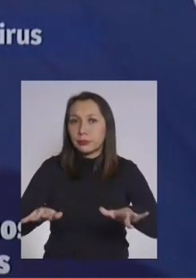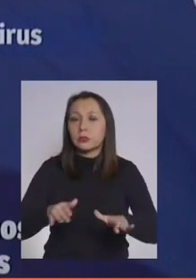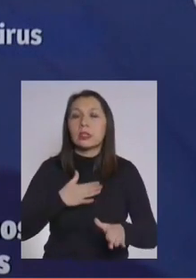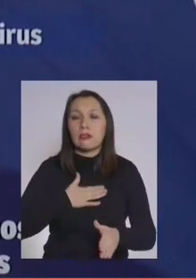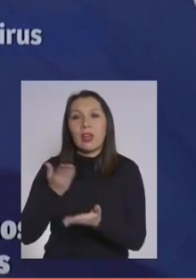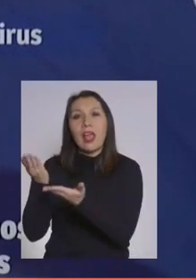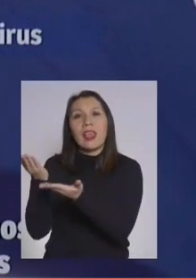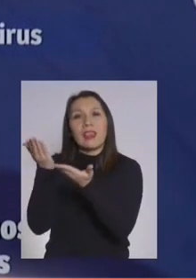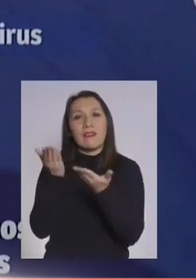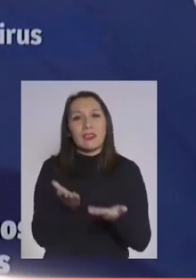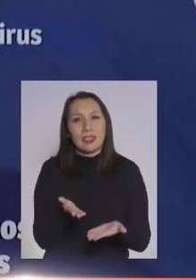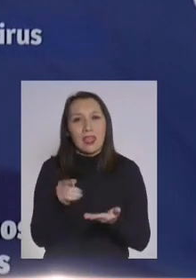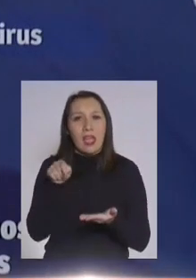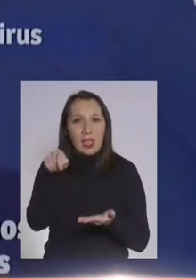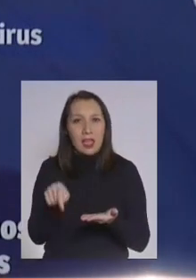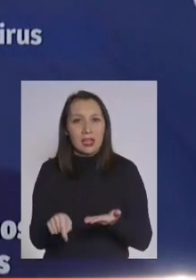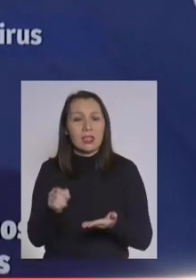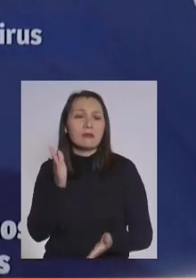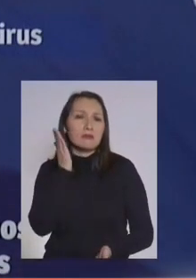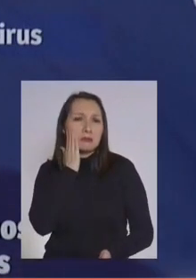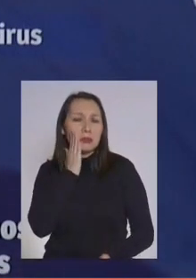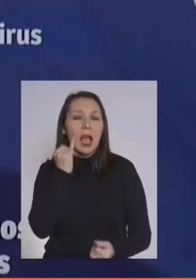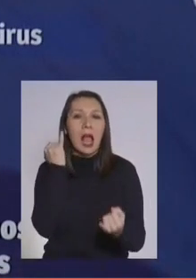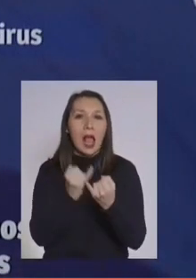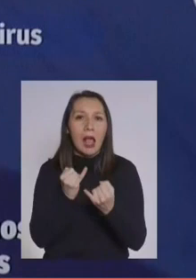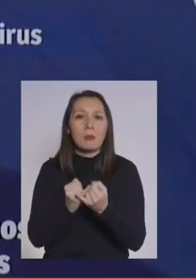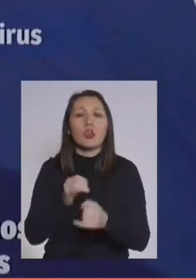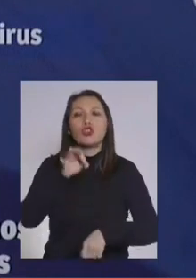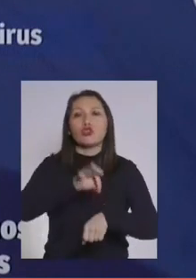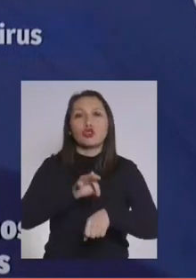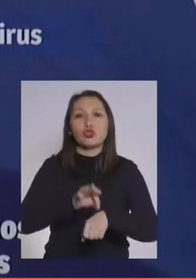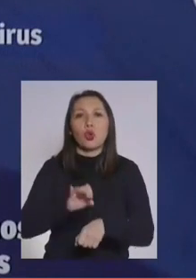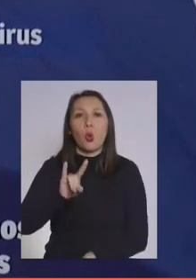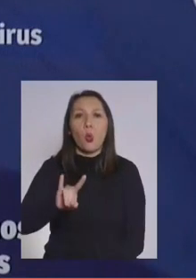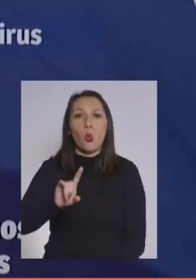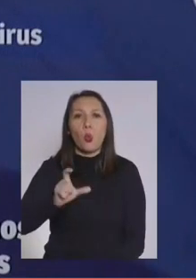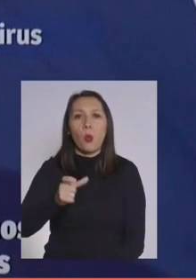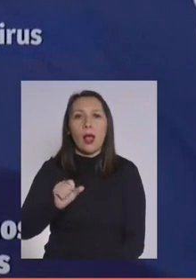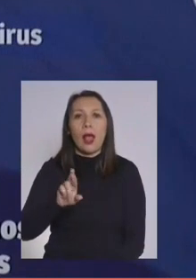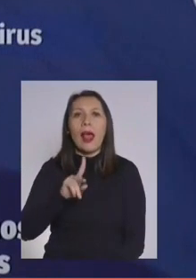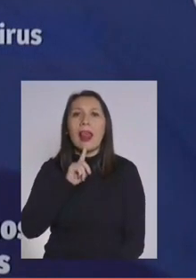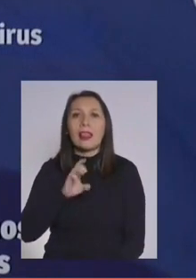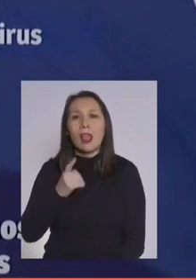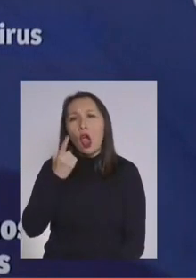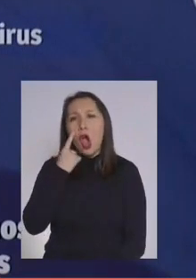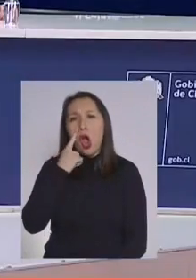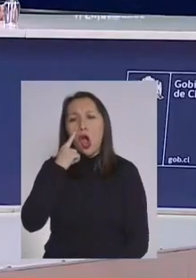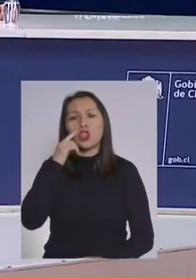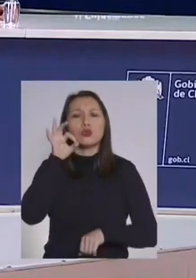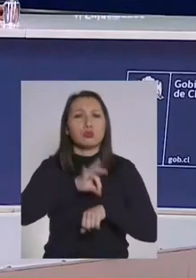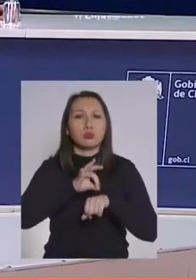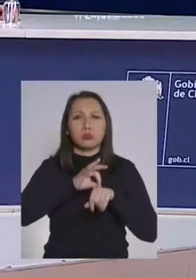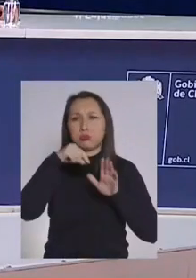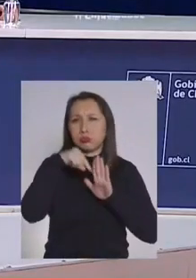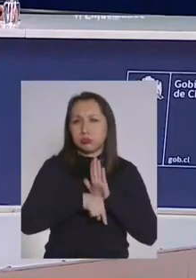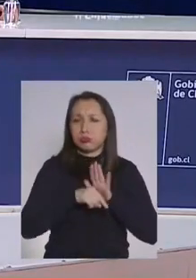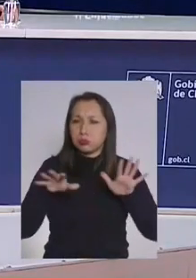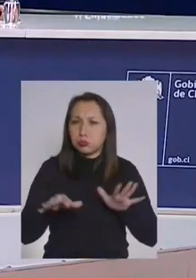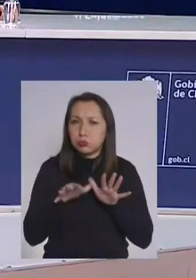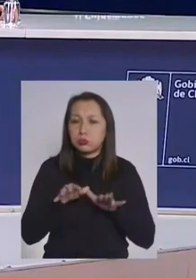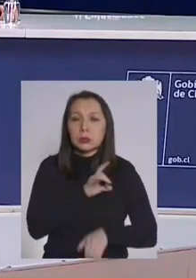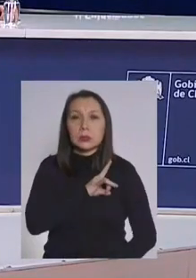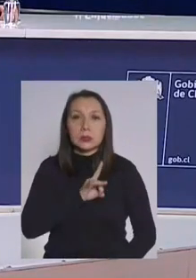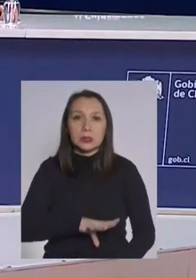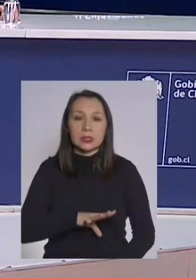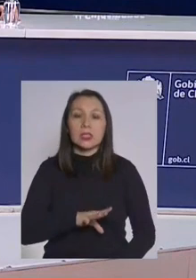querido invitar a mi estimado amigo doctor sebastián ugarte conocido intensivista un chileno